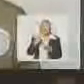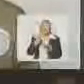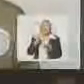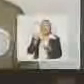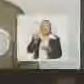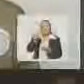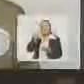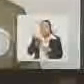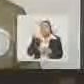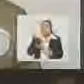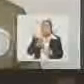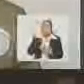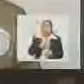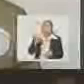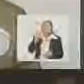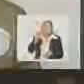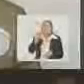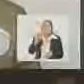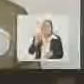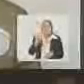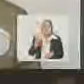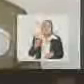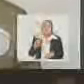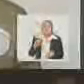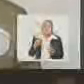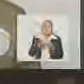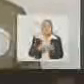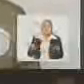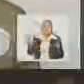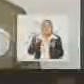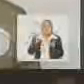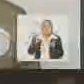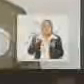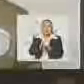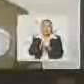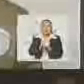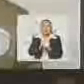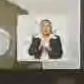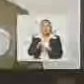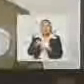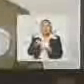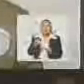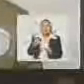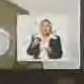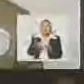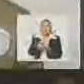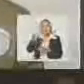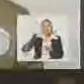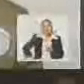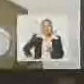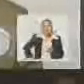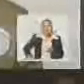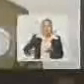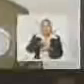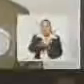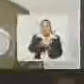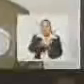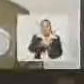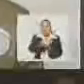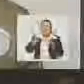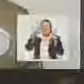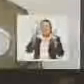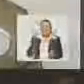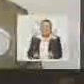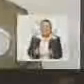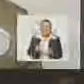eso vuelvo a insistir que la causa de lo causado está en la falta de un gobierno democrático, honesto y transparente, y